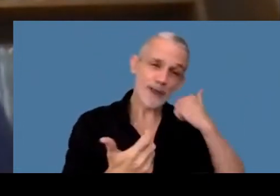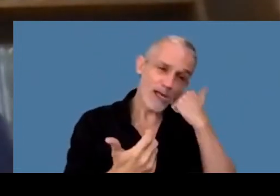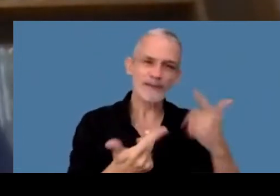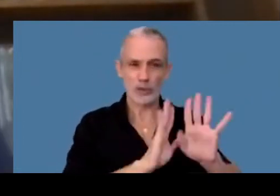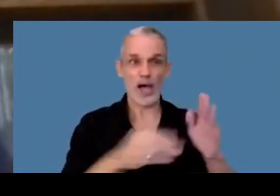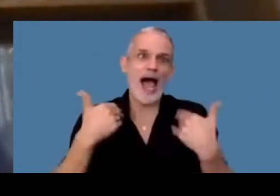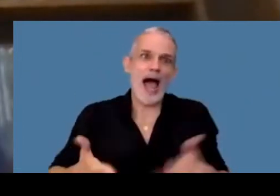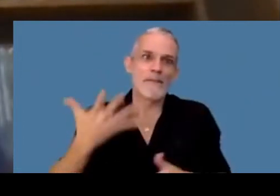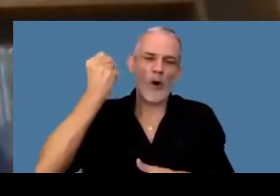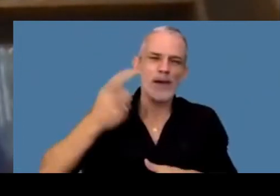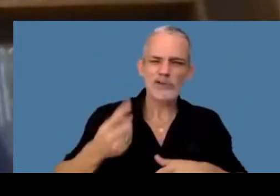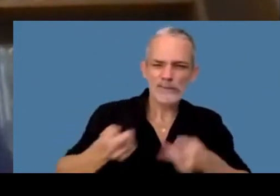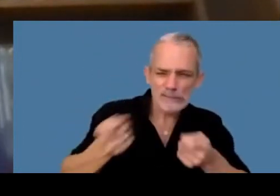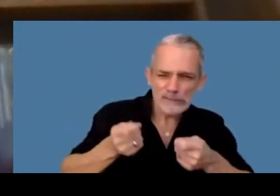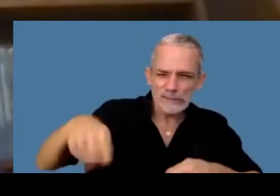ustedes.